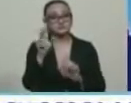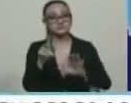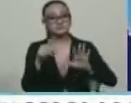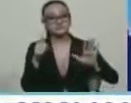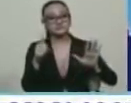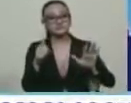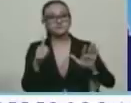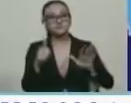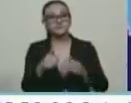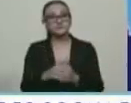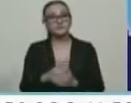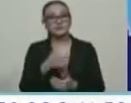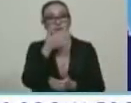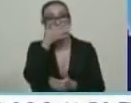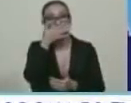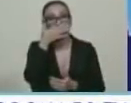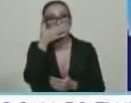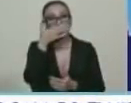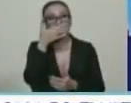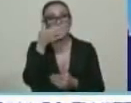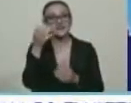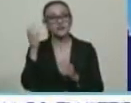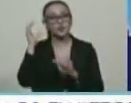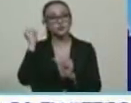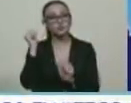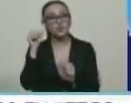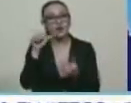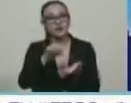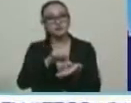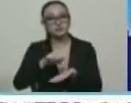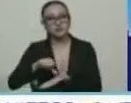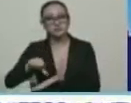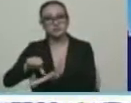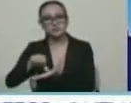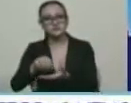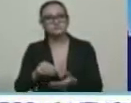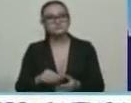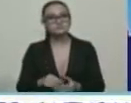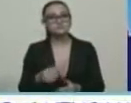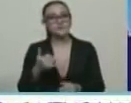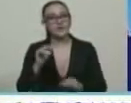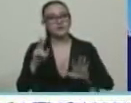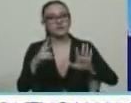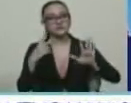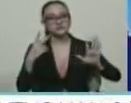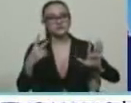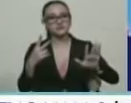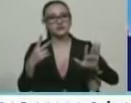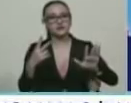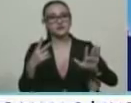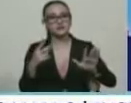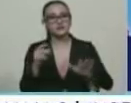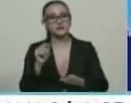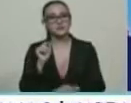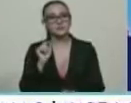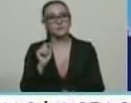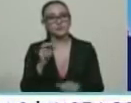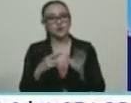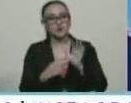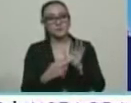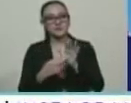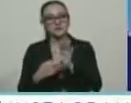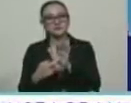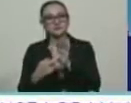16. Con consulado Sao Paulo incluyendo, tenemos 17 puntos de representación